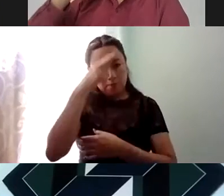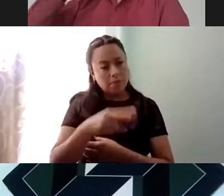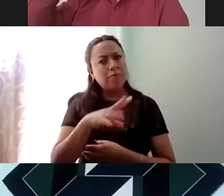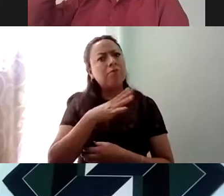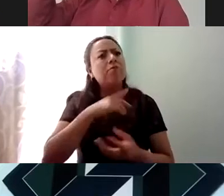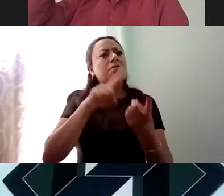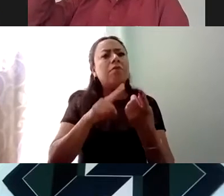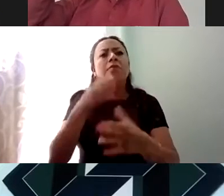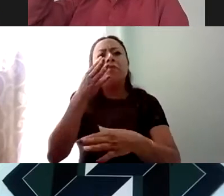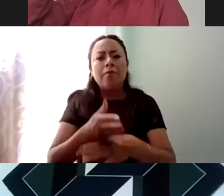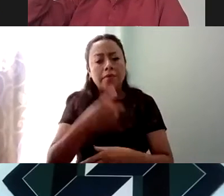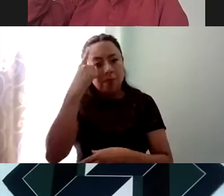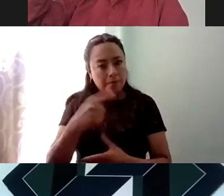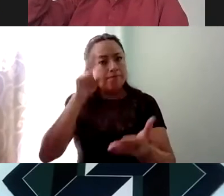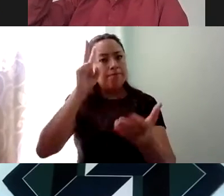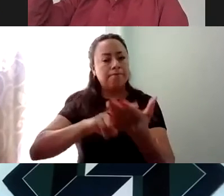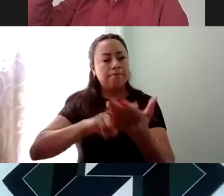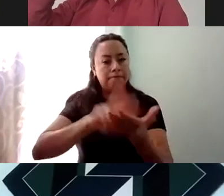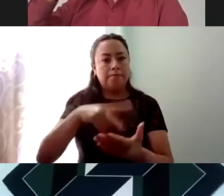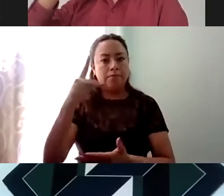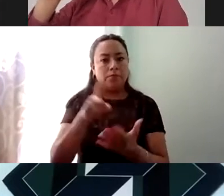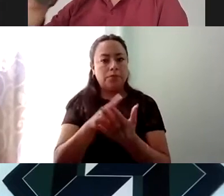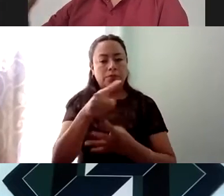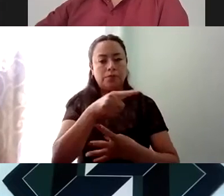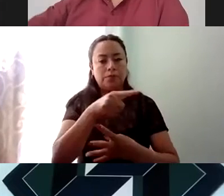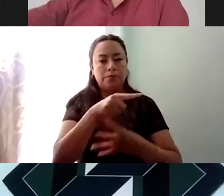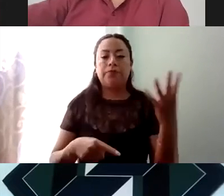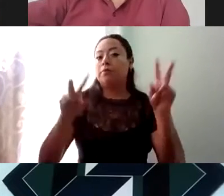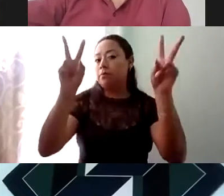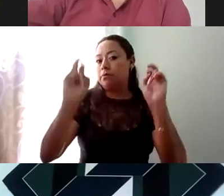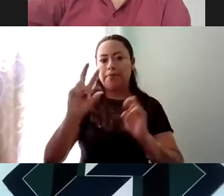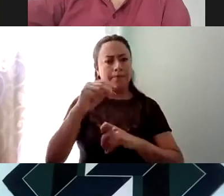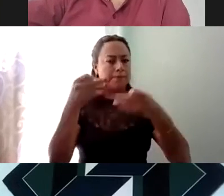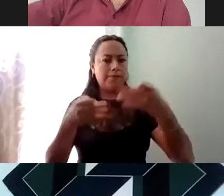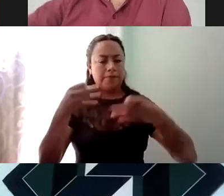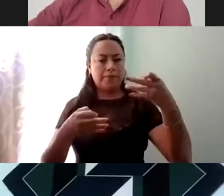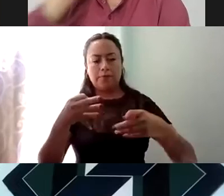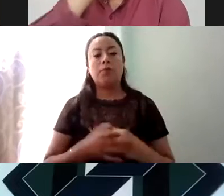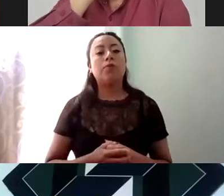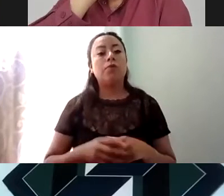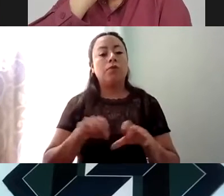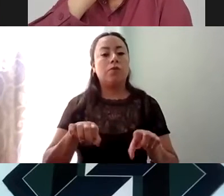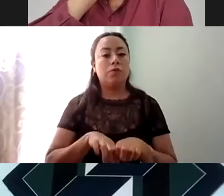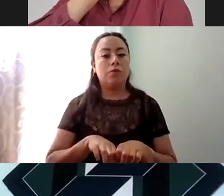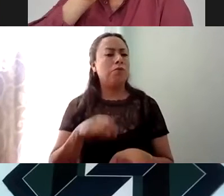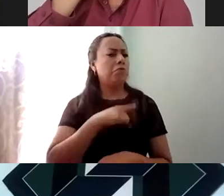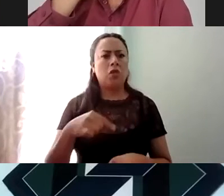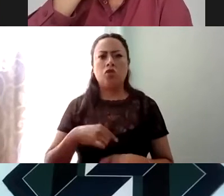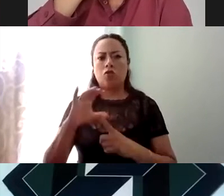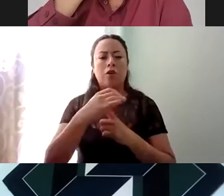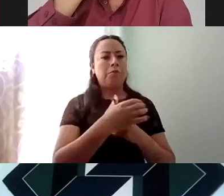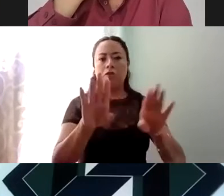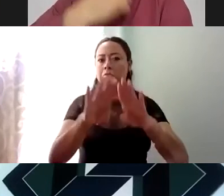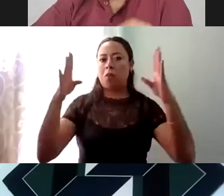nivel jurisdiccional. En materia no jurisdiccional, pues la comisión nunca cerró sus puertas, siempre estuvimos abiertos,